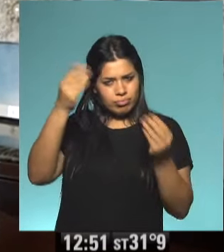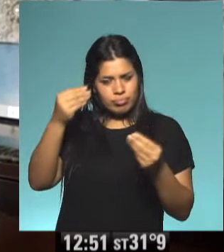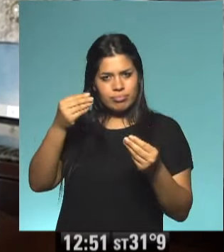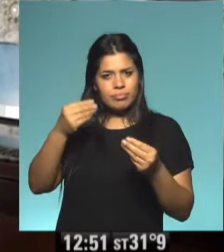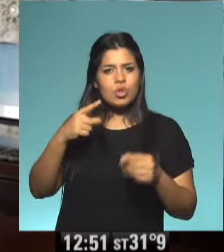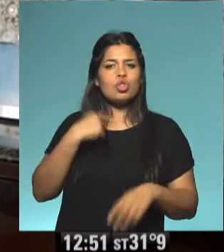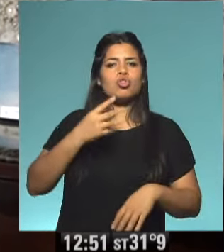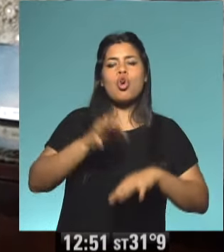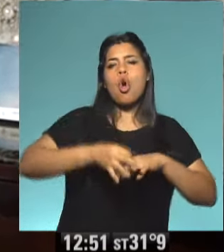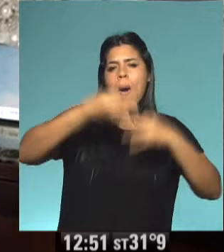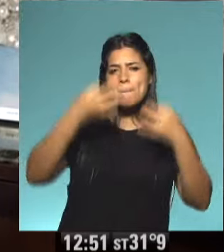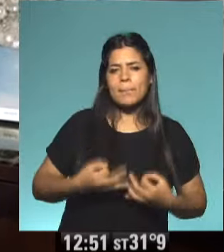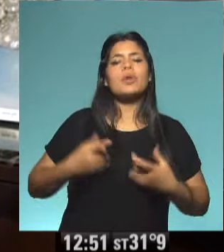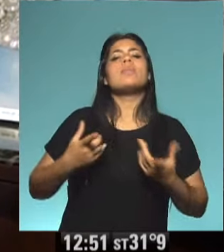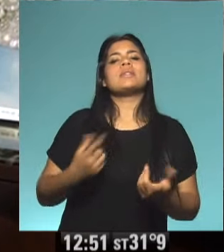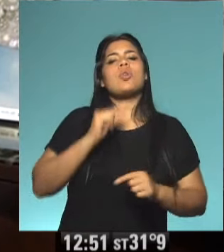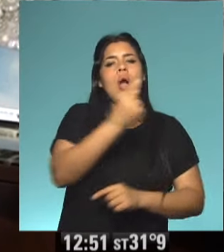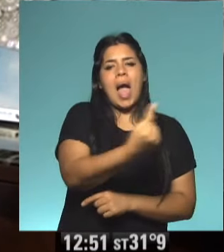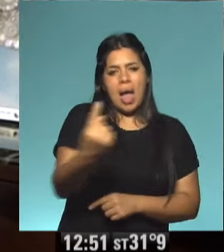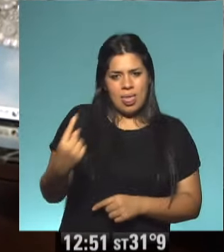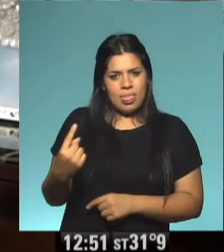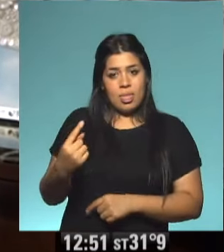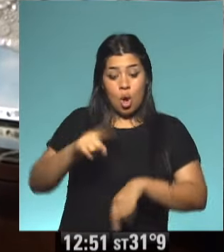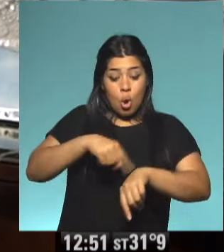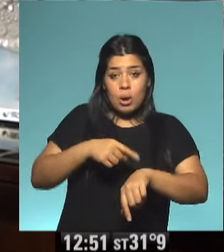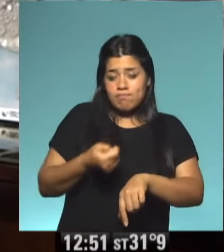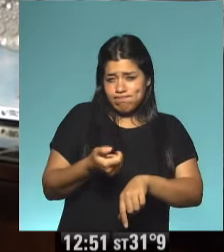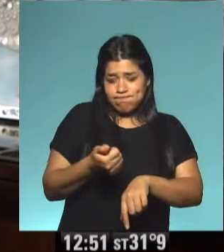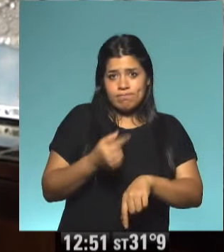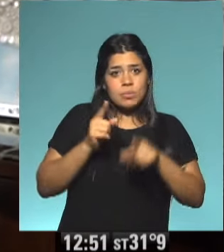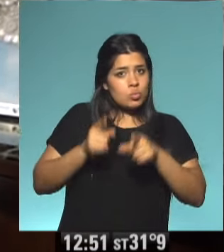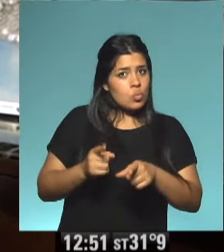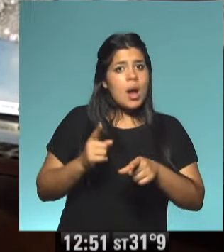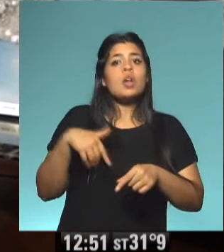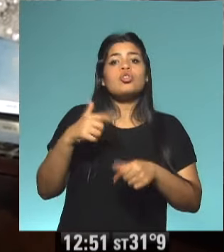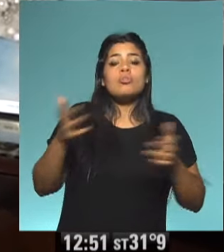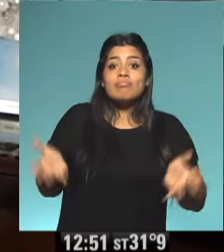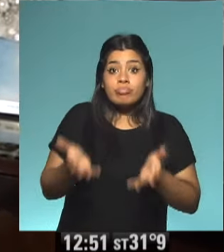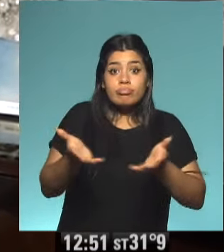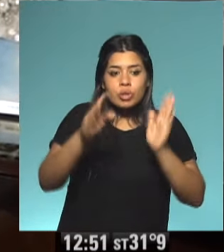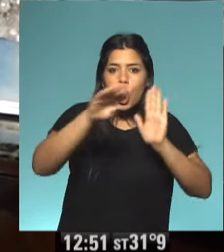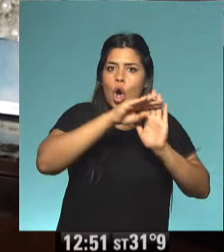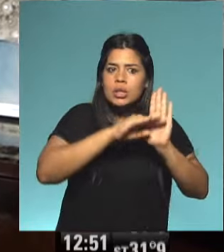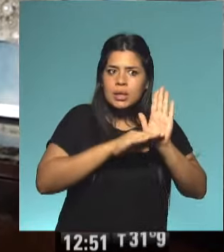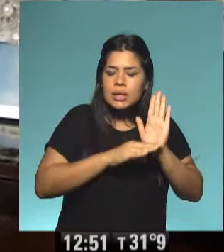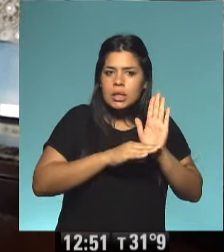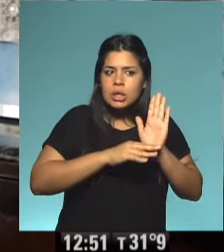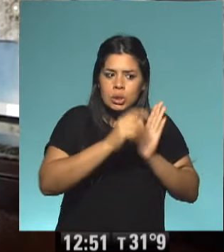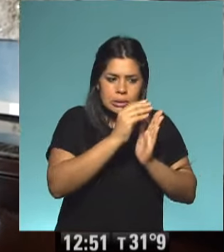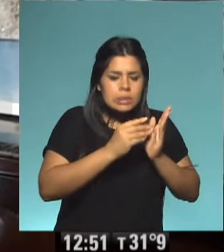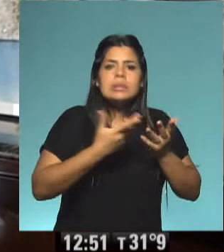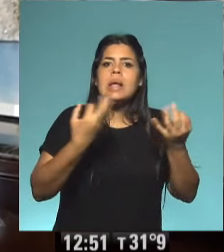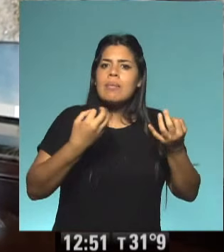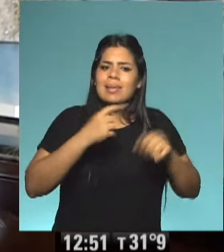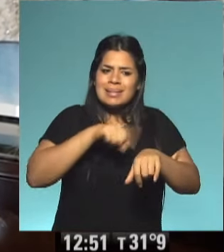de ustedes, que a las corridas, en pocas horas, generamos y empezamos a generar esos contenidos. Fueron intensos y